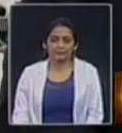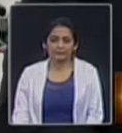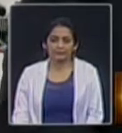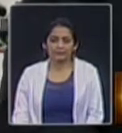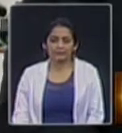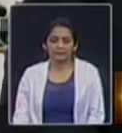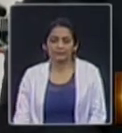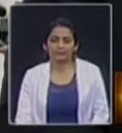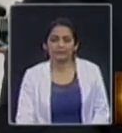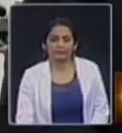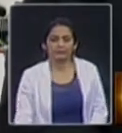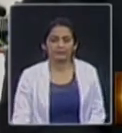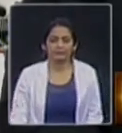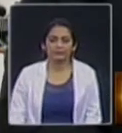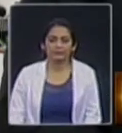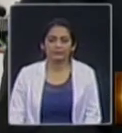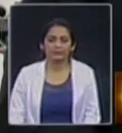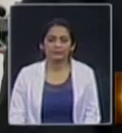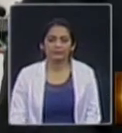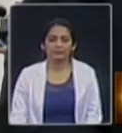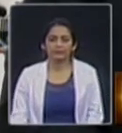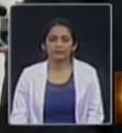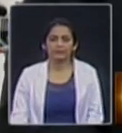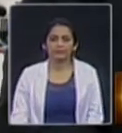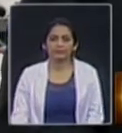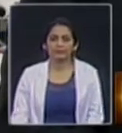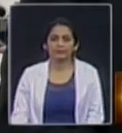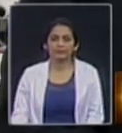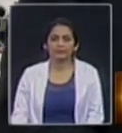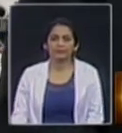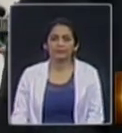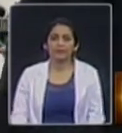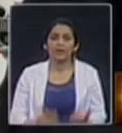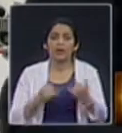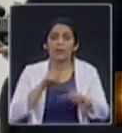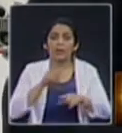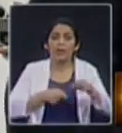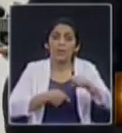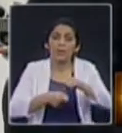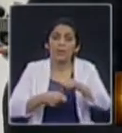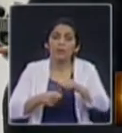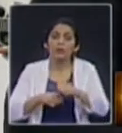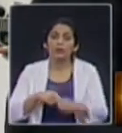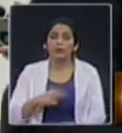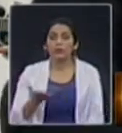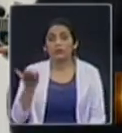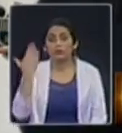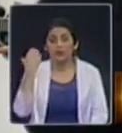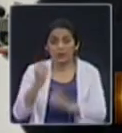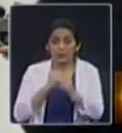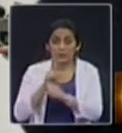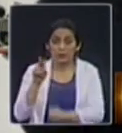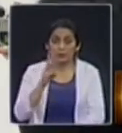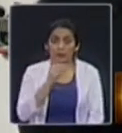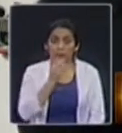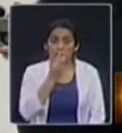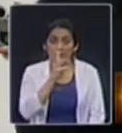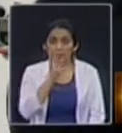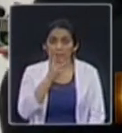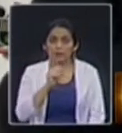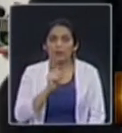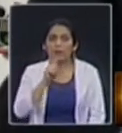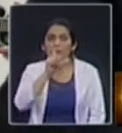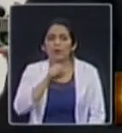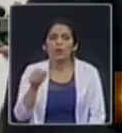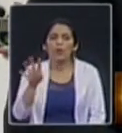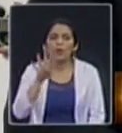de los delitos. Por ejemplo, en homicidios y asesinatos, 2016, en ese periodo de tiempo tuvimos 4 homicidios y